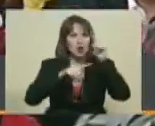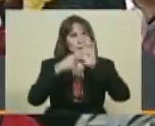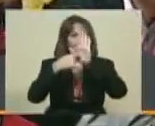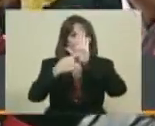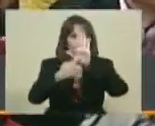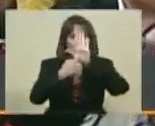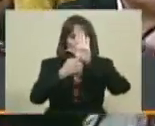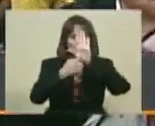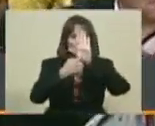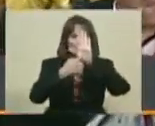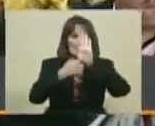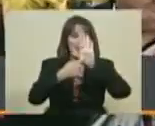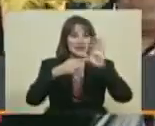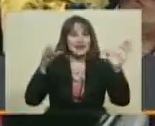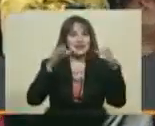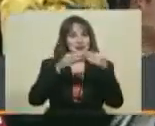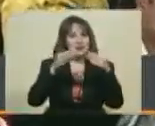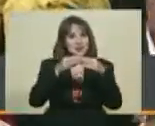reunión estaba pendiente.